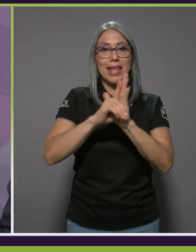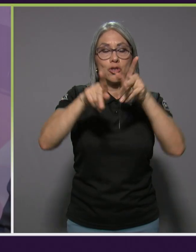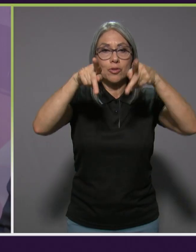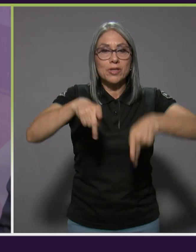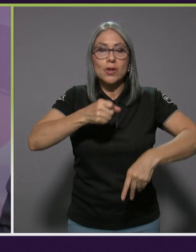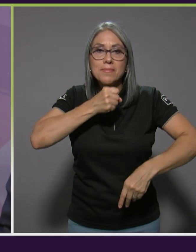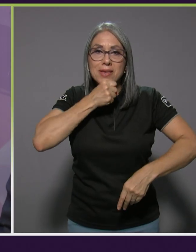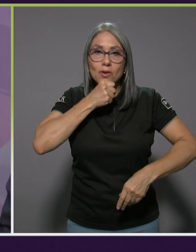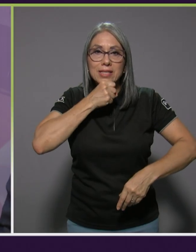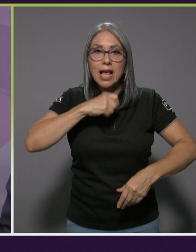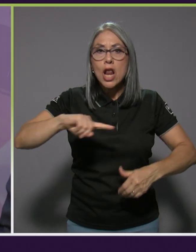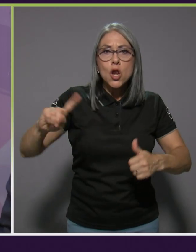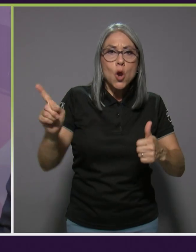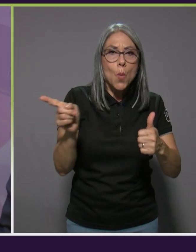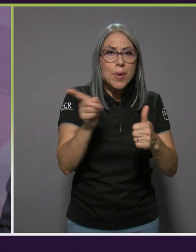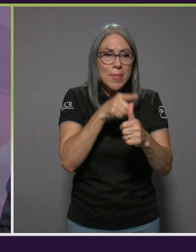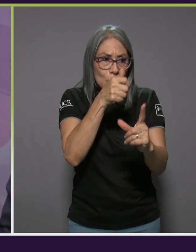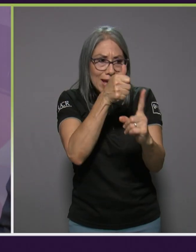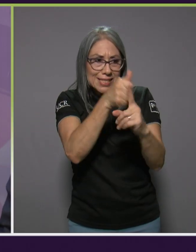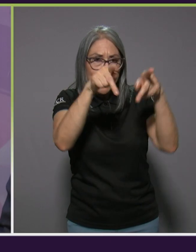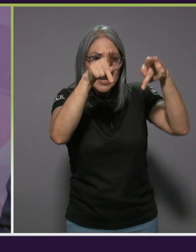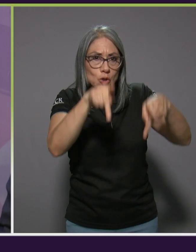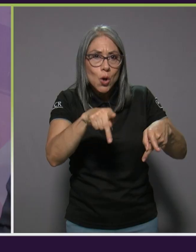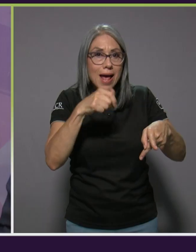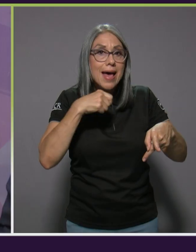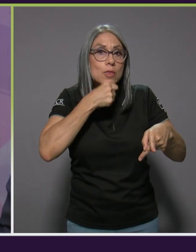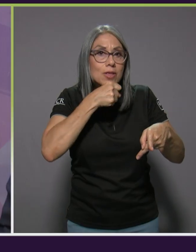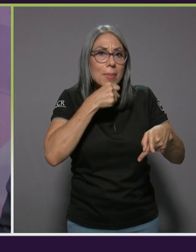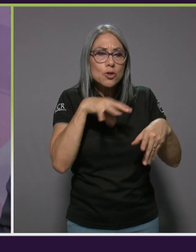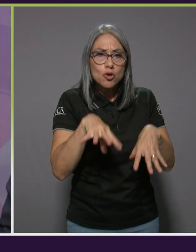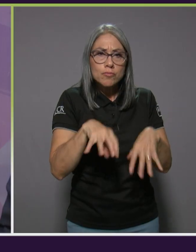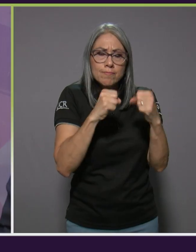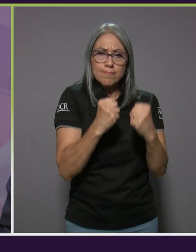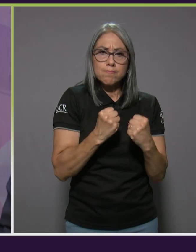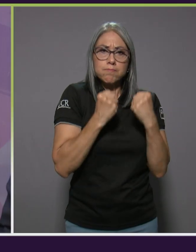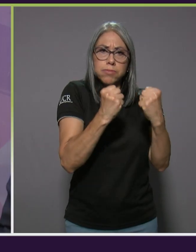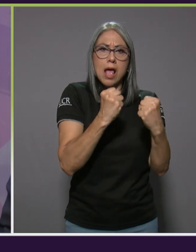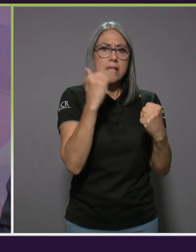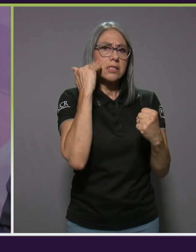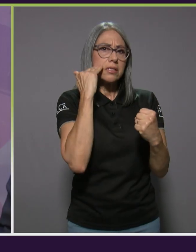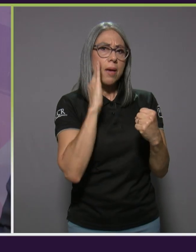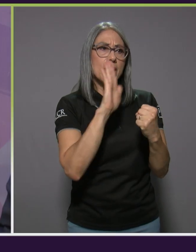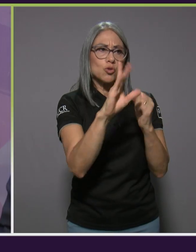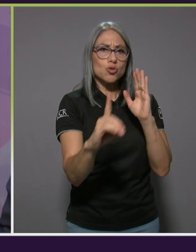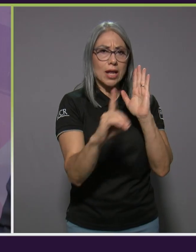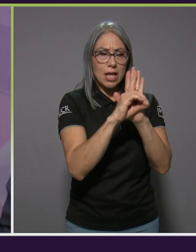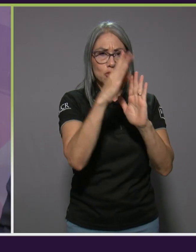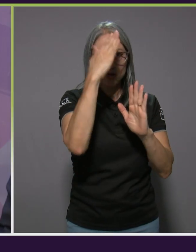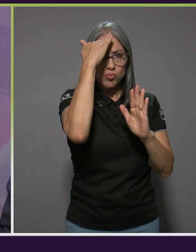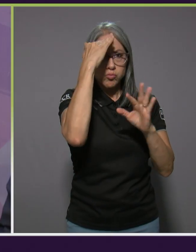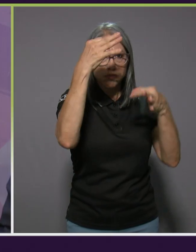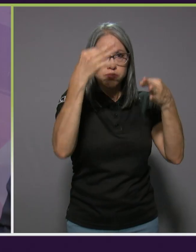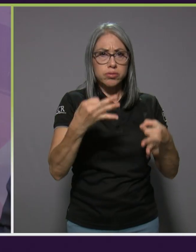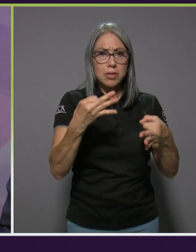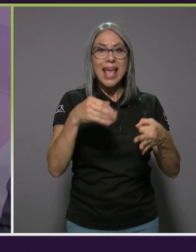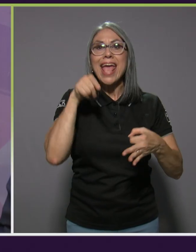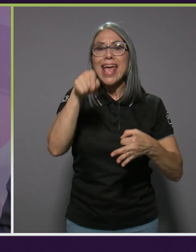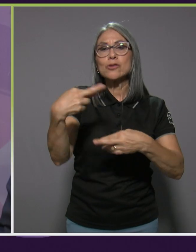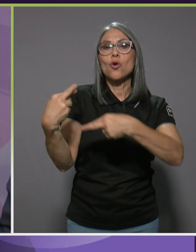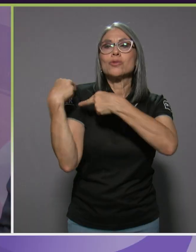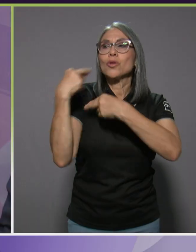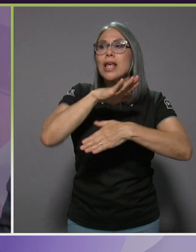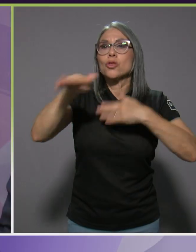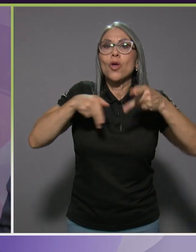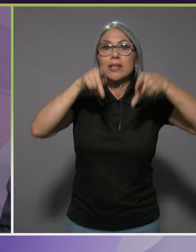Lo primero es empoderar al adulto mayor sobre el conocimiento de sus derechos, y eso nos toca a todos, nos corresponde a todos. Si hay un adulto mayor que